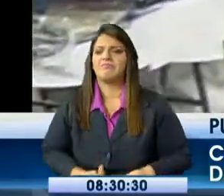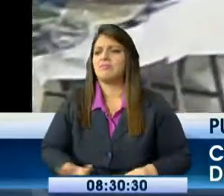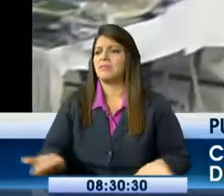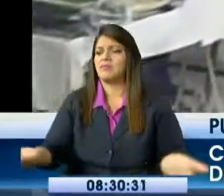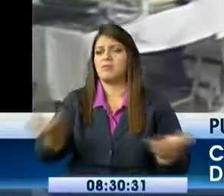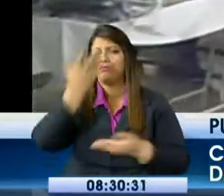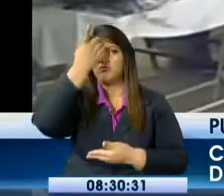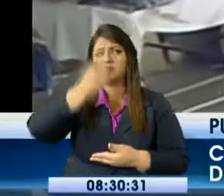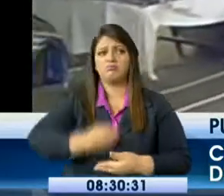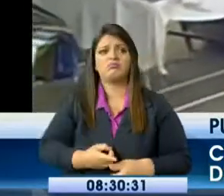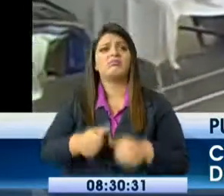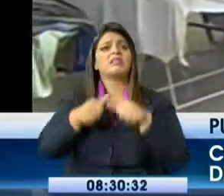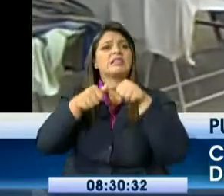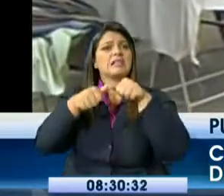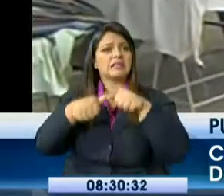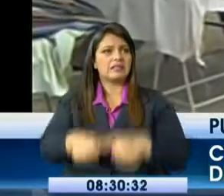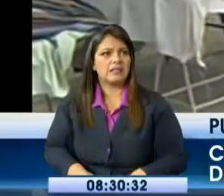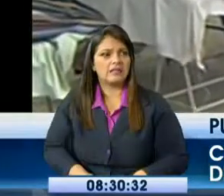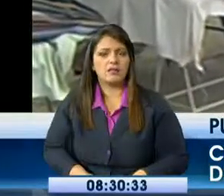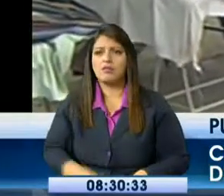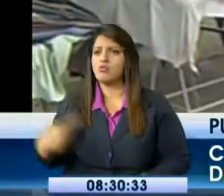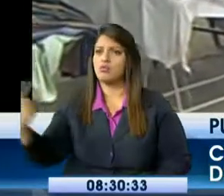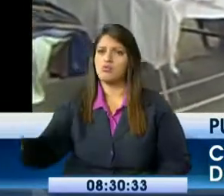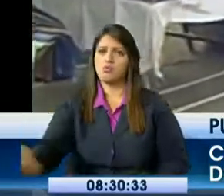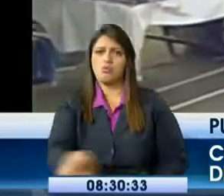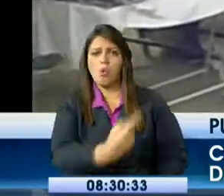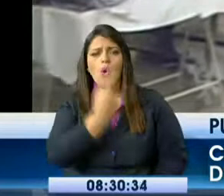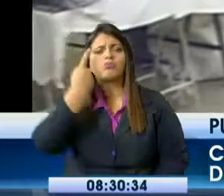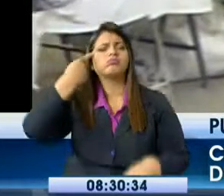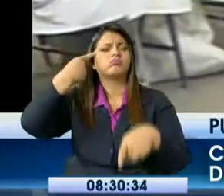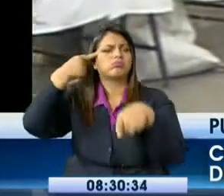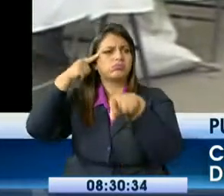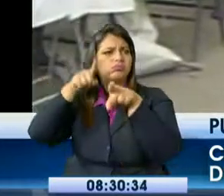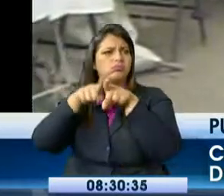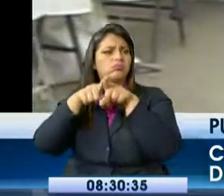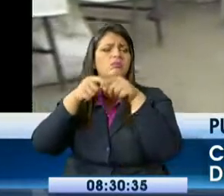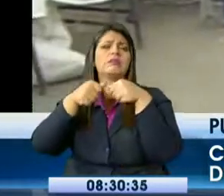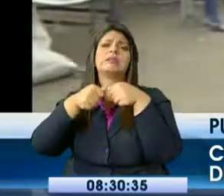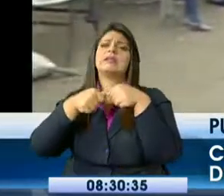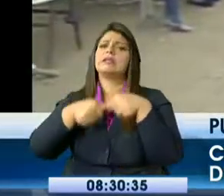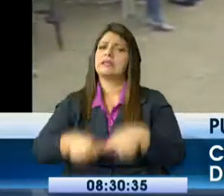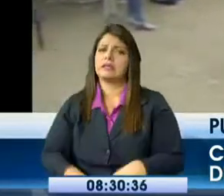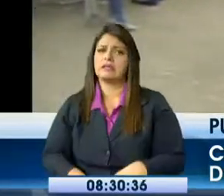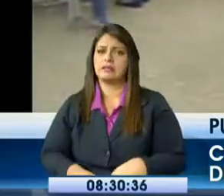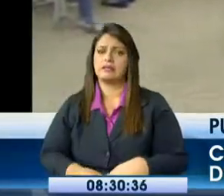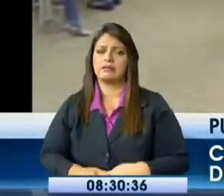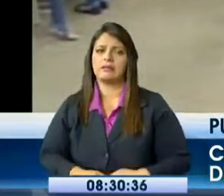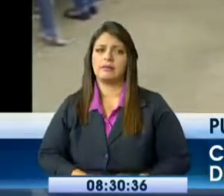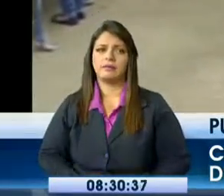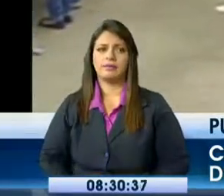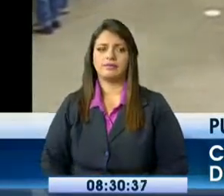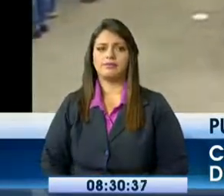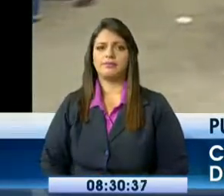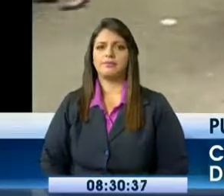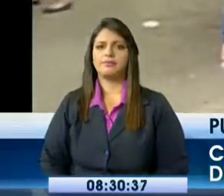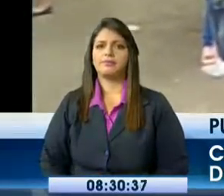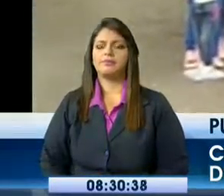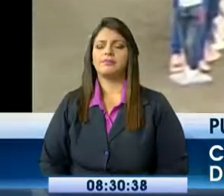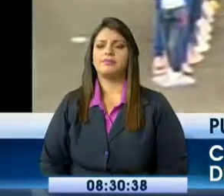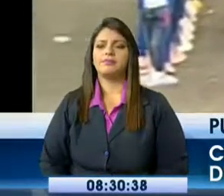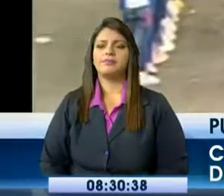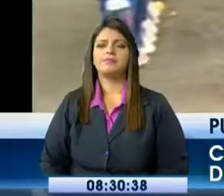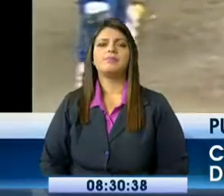aquí en el sitio. Todos los compañeros que no pudimos entrar conjuntamente con las dos asociaciones más que